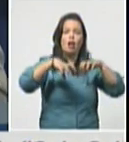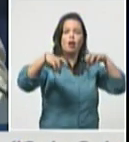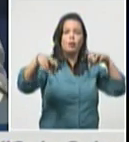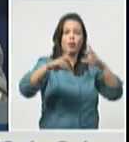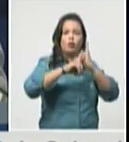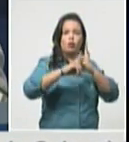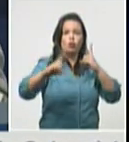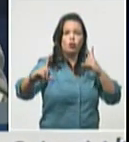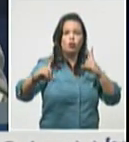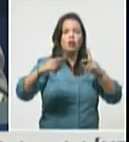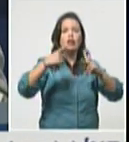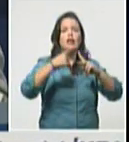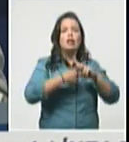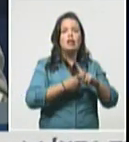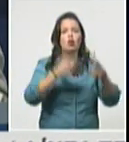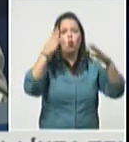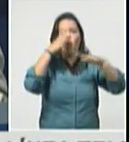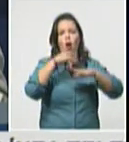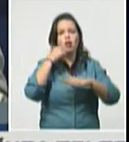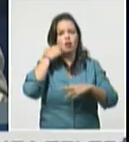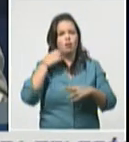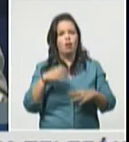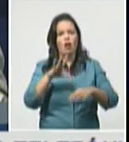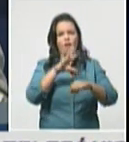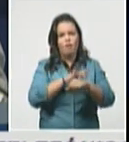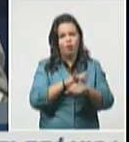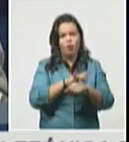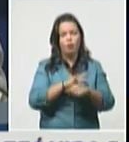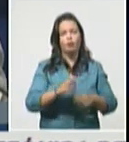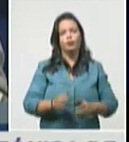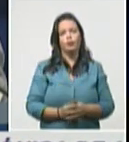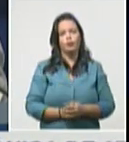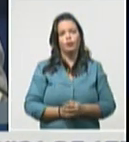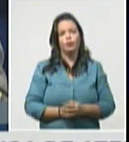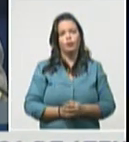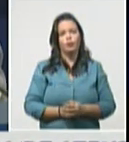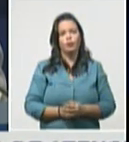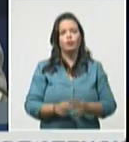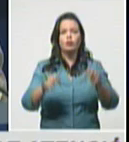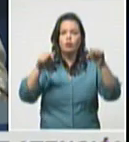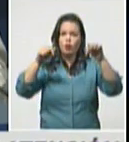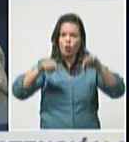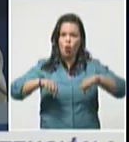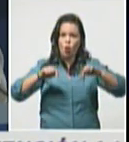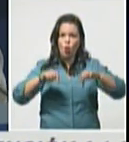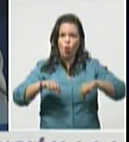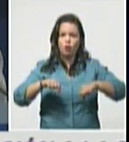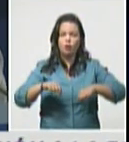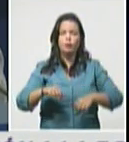poder cerrarlo en un momento determinado. Hoy, que es una de las preguntas,